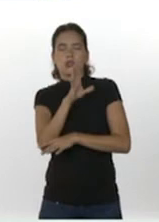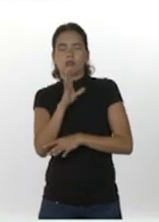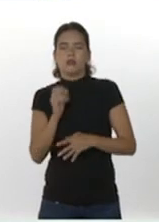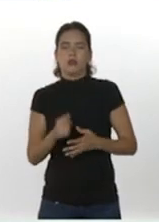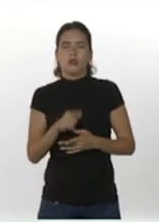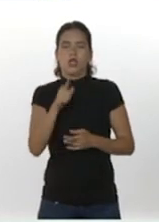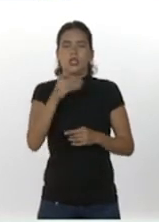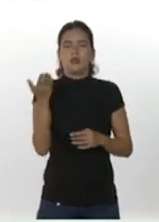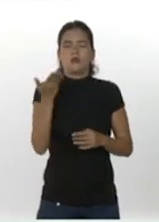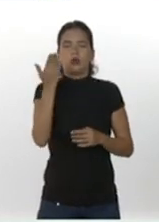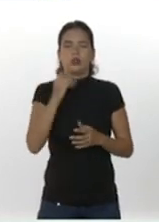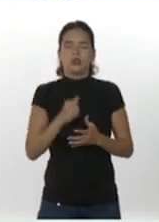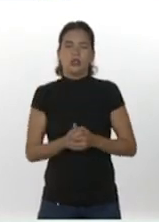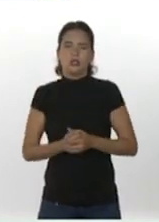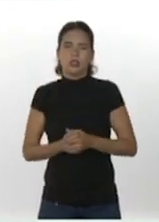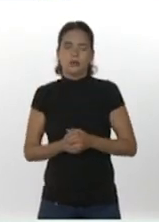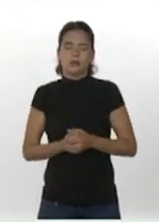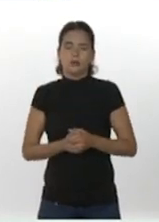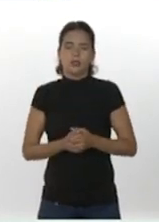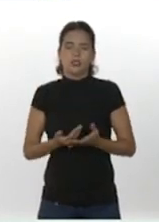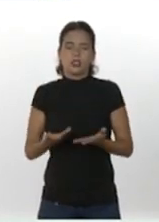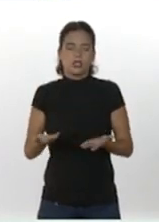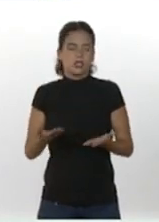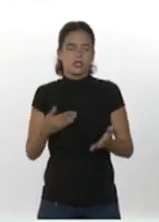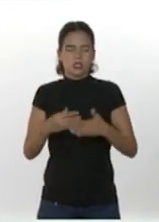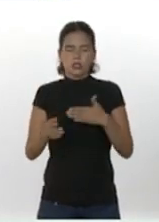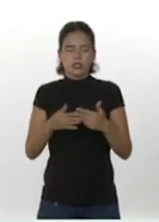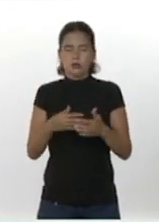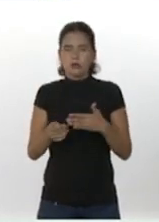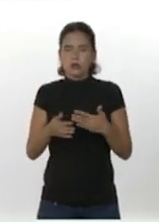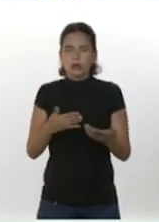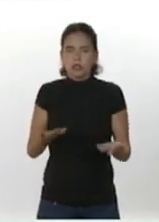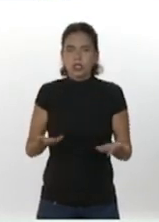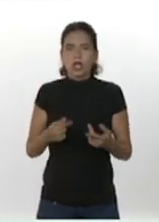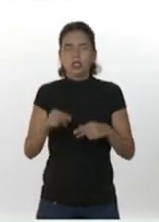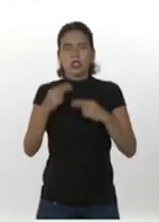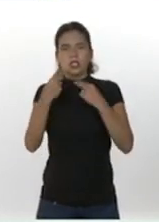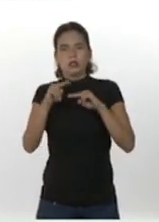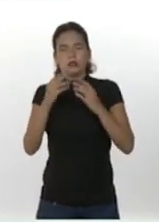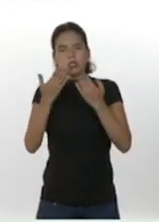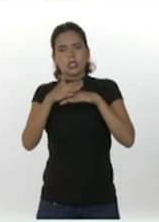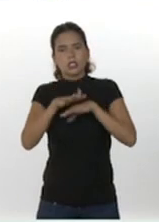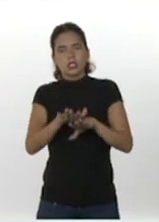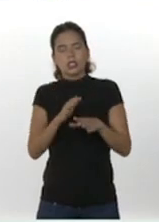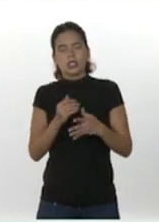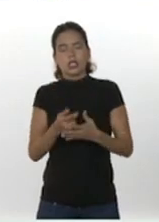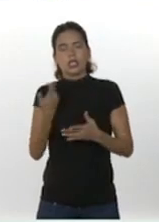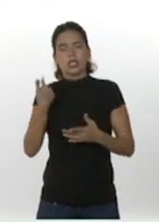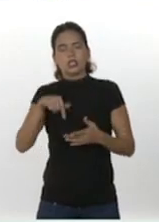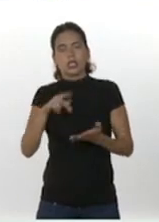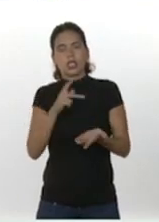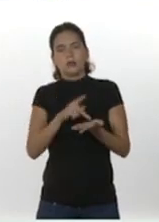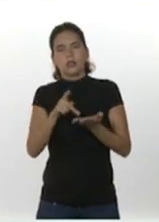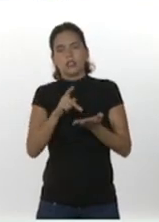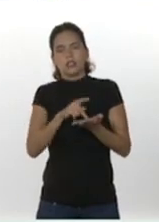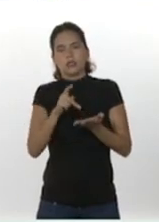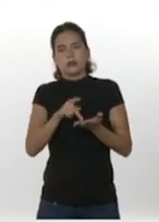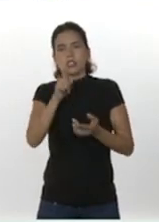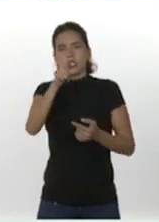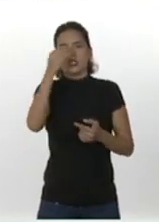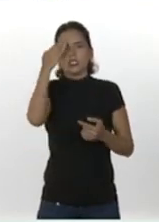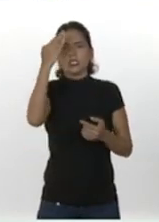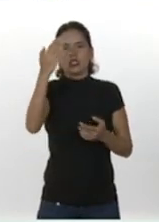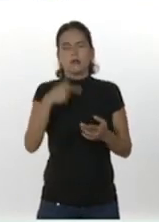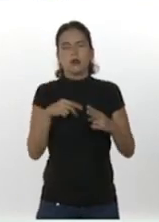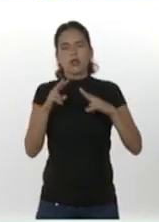Entonces es importante que indistintamente del nivel de integridad cognitiva que maneje este participante, él sepa,